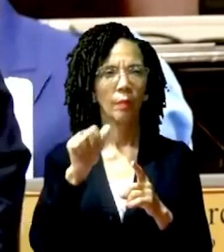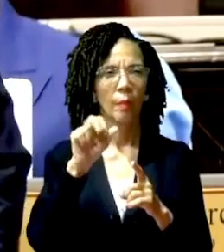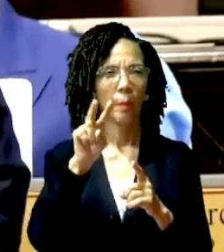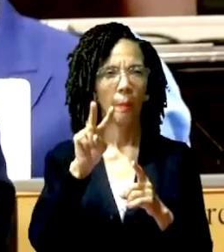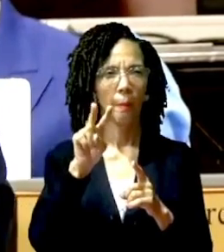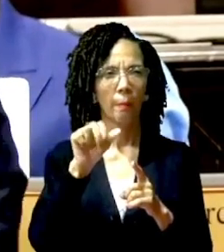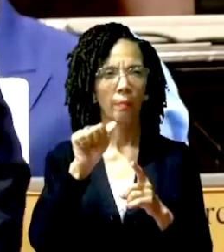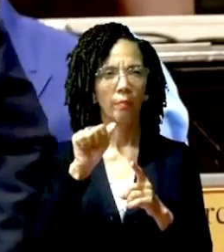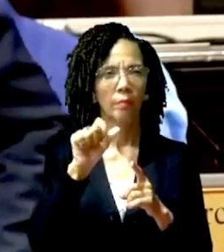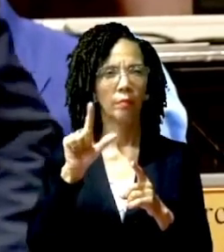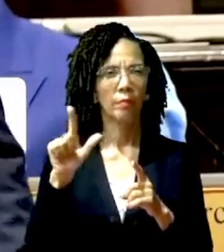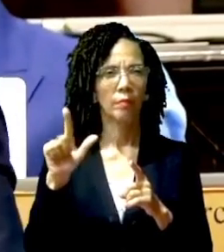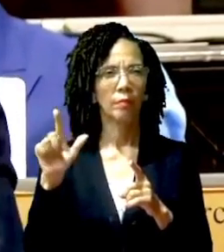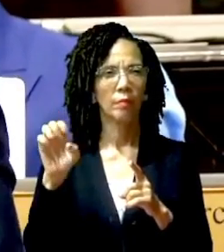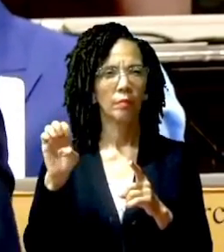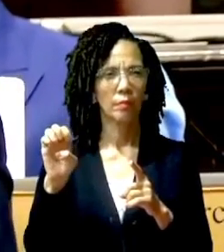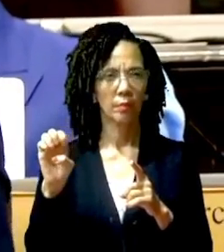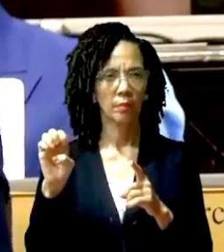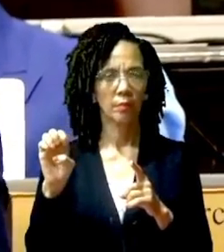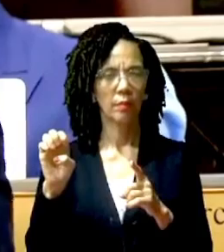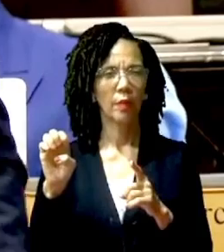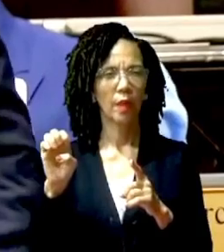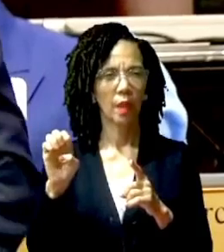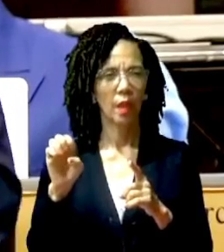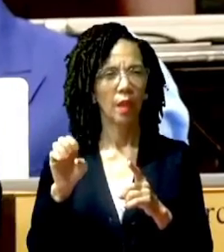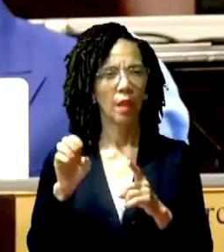que sirve para que miles de jóvenes